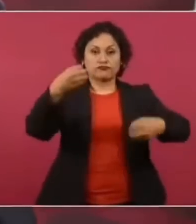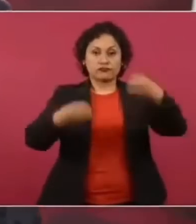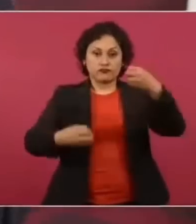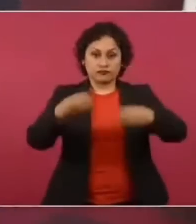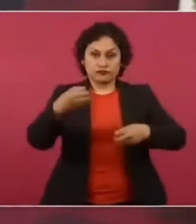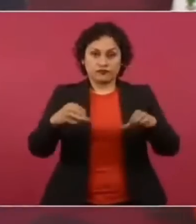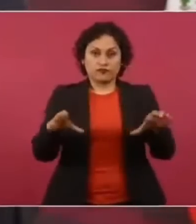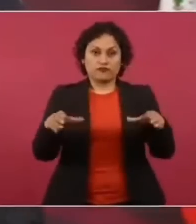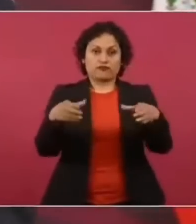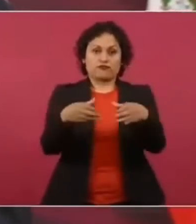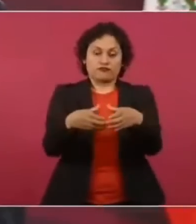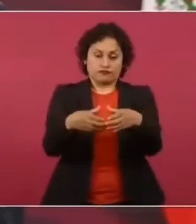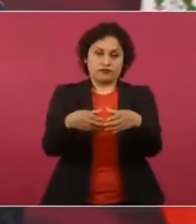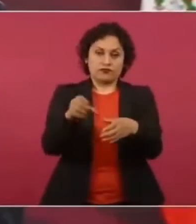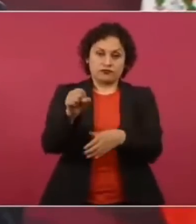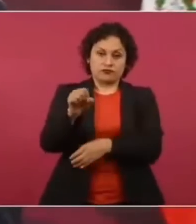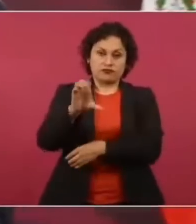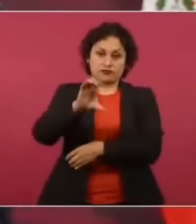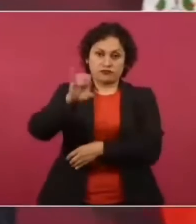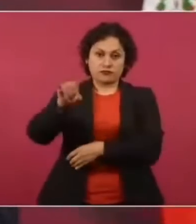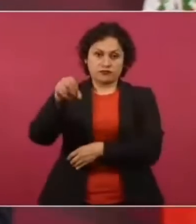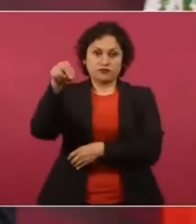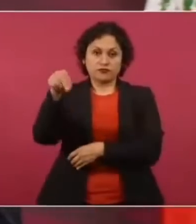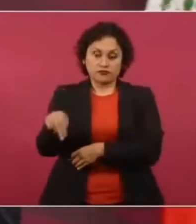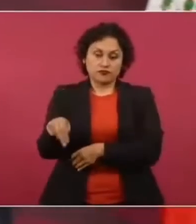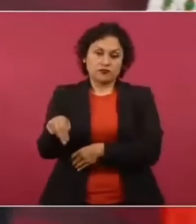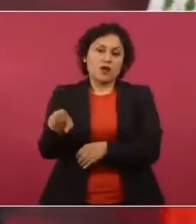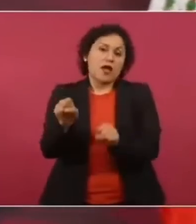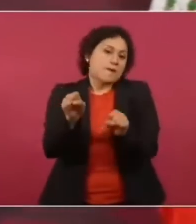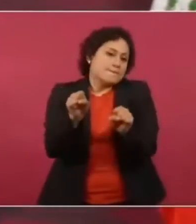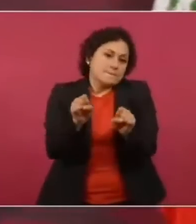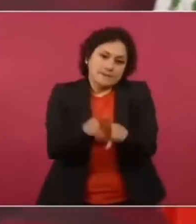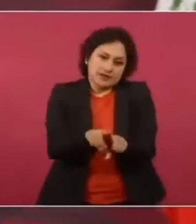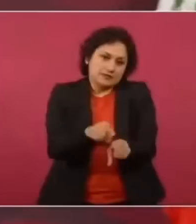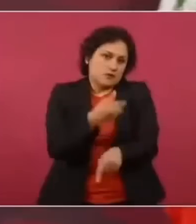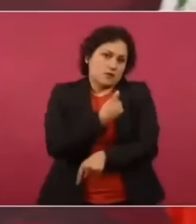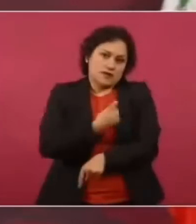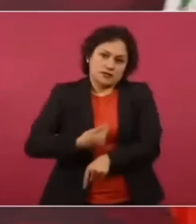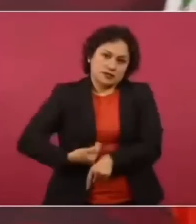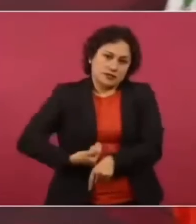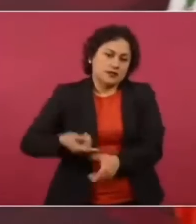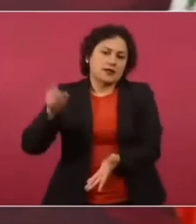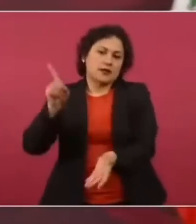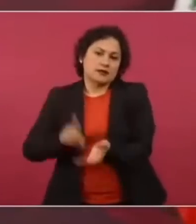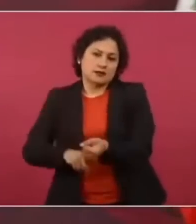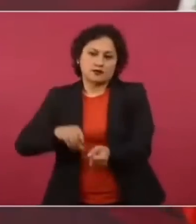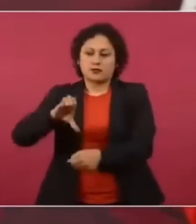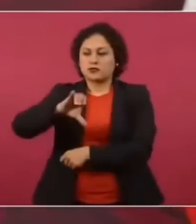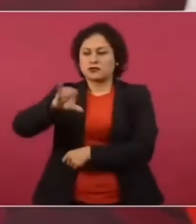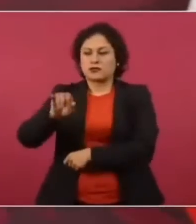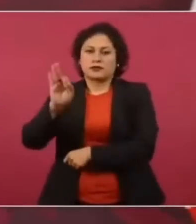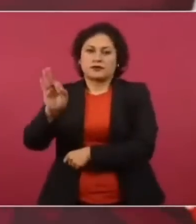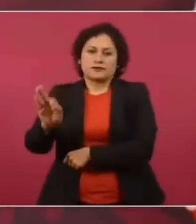de la Suprema Corte es también la presidenta del Consejo de la Judicatura.